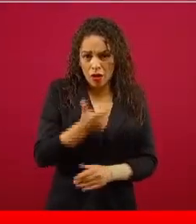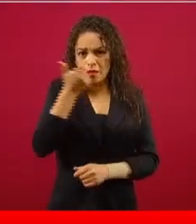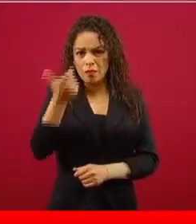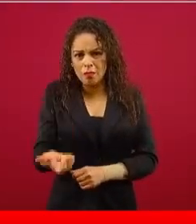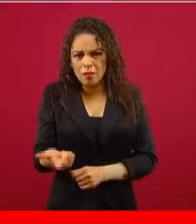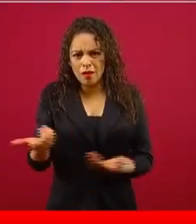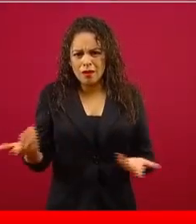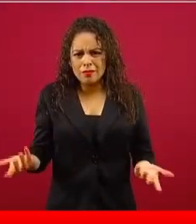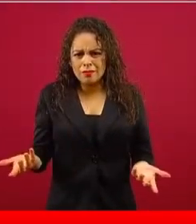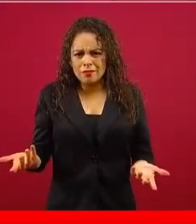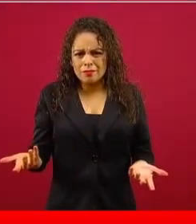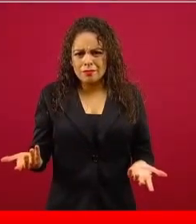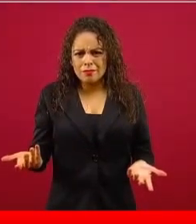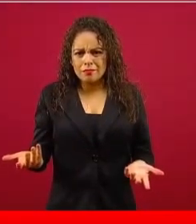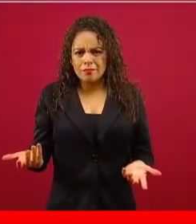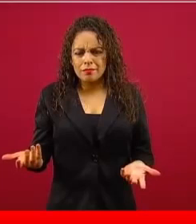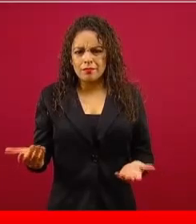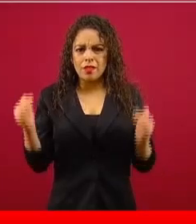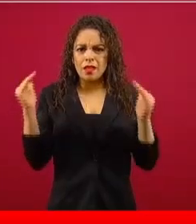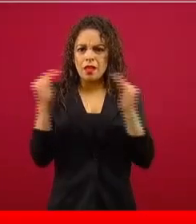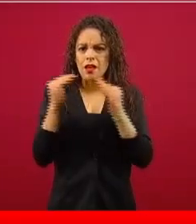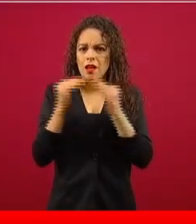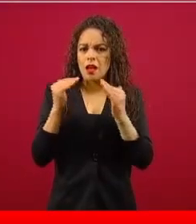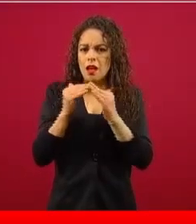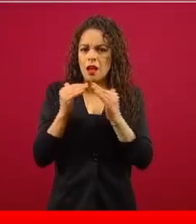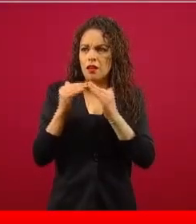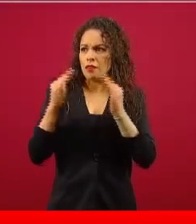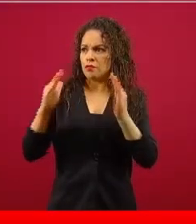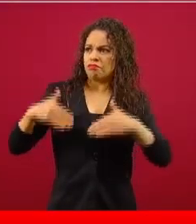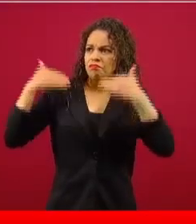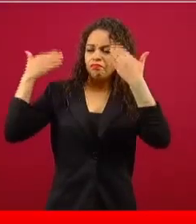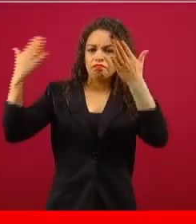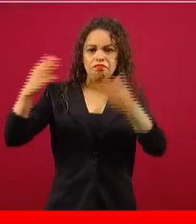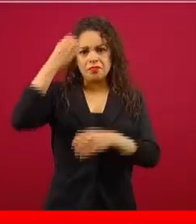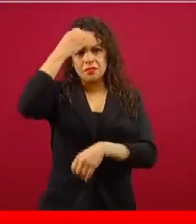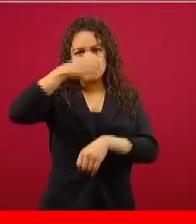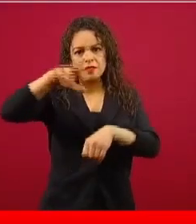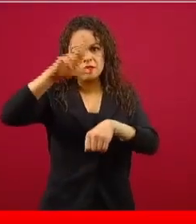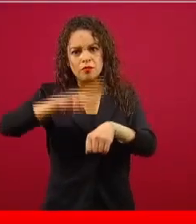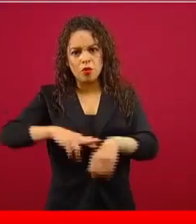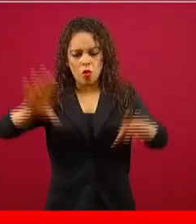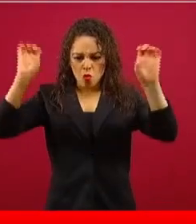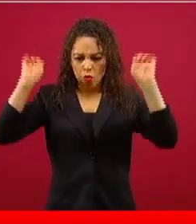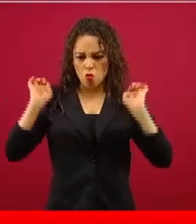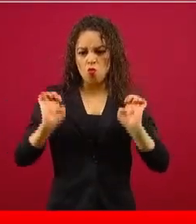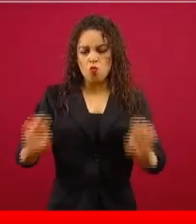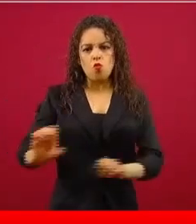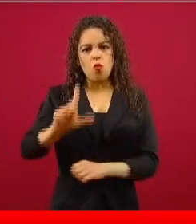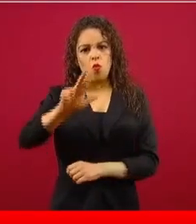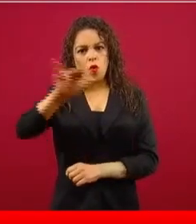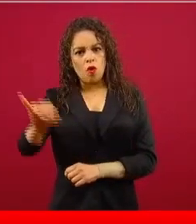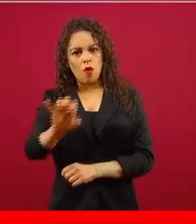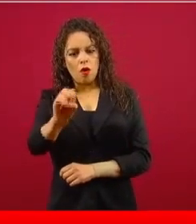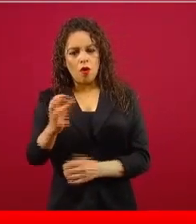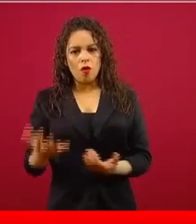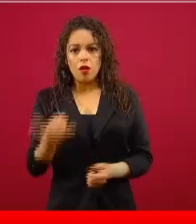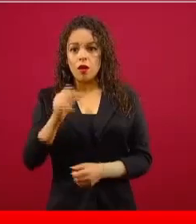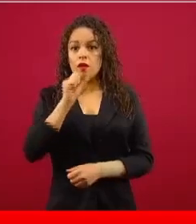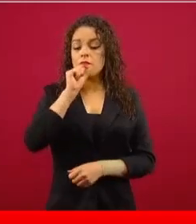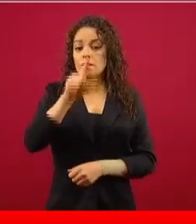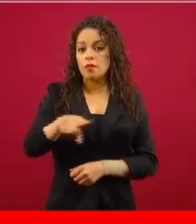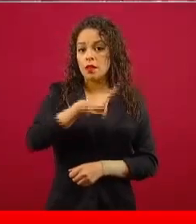de residencias en el extranjero, de gran lujo? Y desde la misma Secretaría de